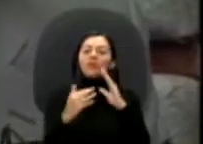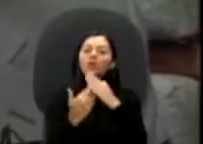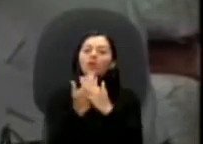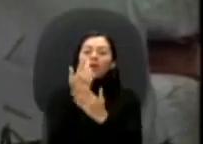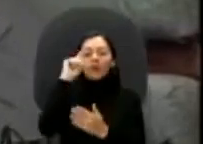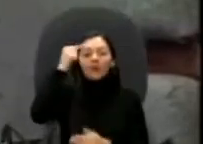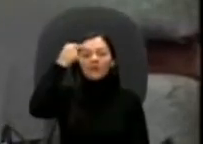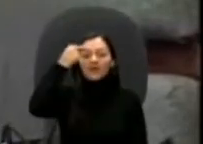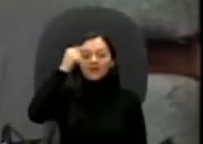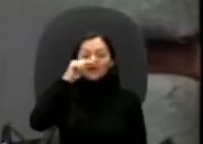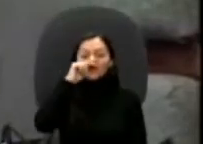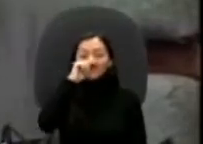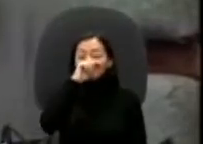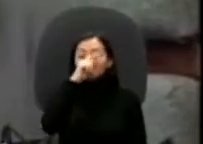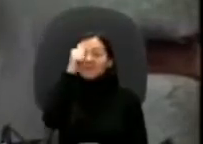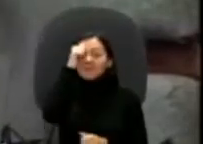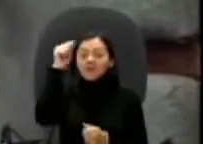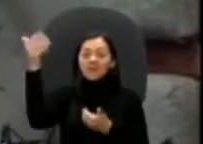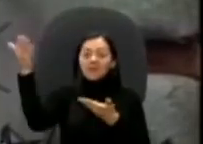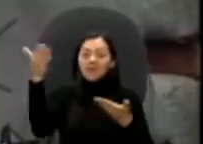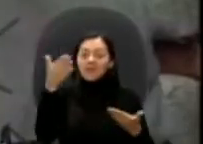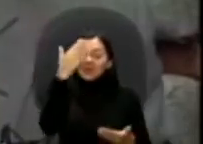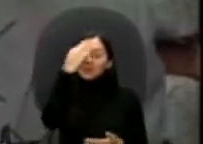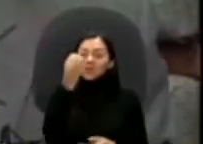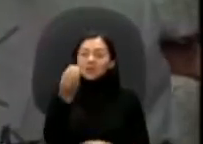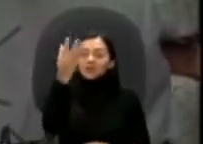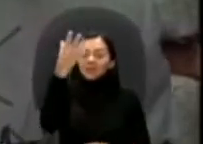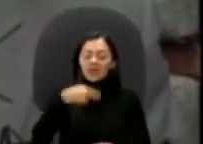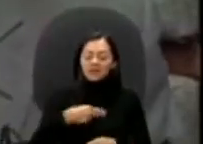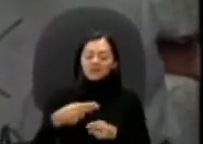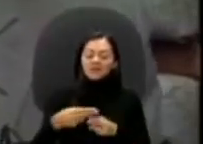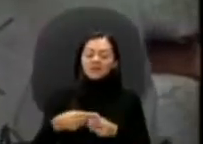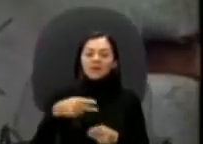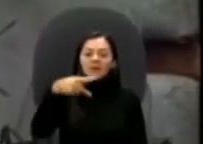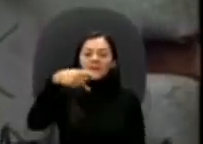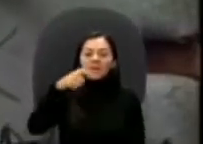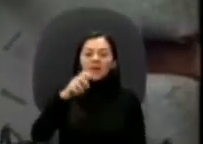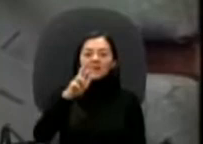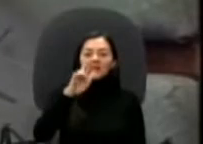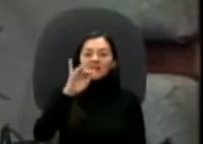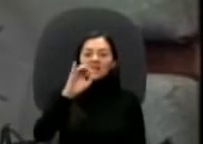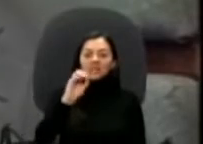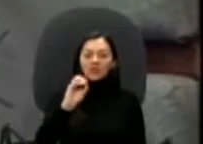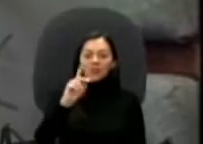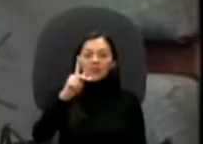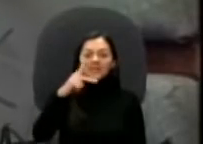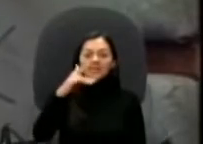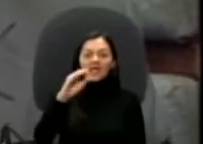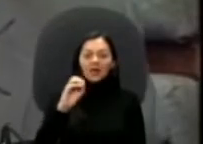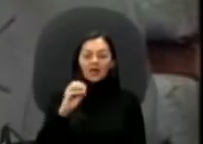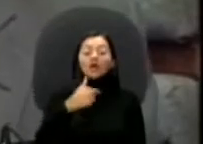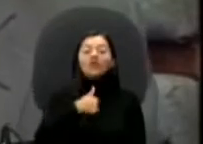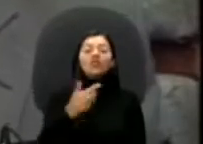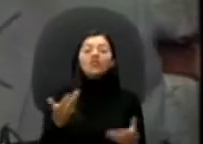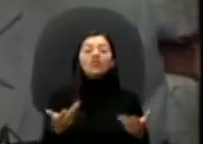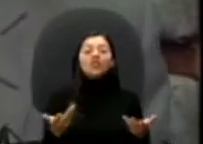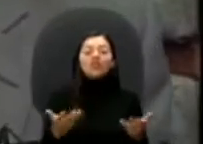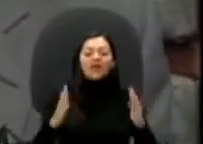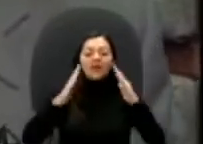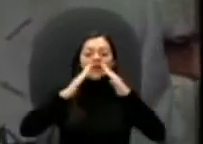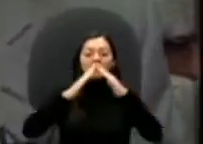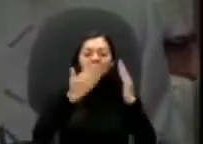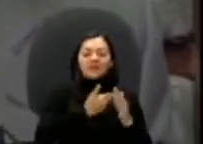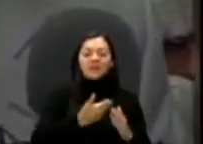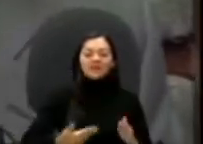gobierno bienvenidos buenos días le saluda su amigo patricio pacheco desde la cabina de carondelet en radio ciudadana como matriz para